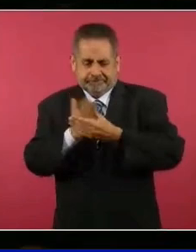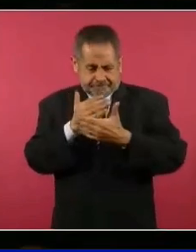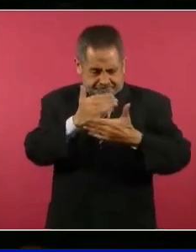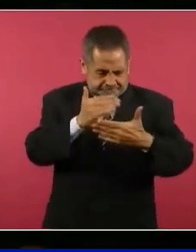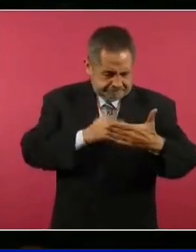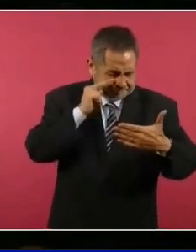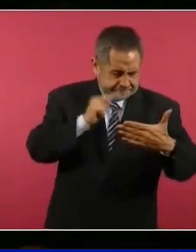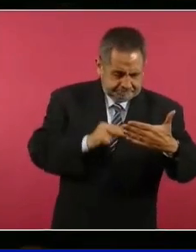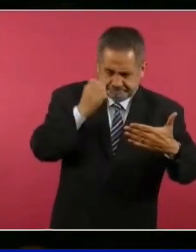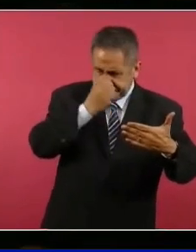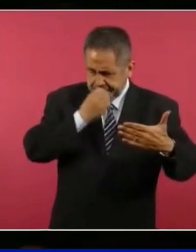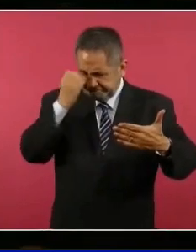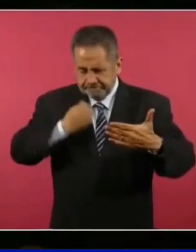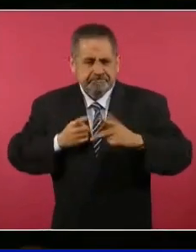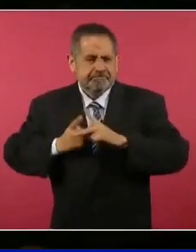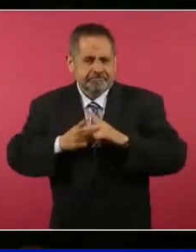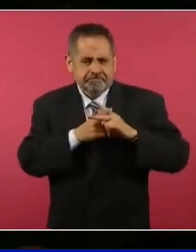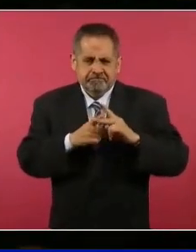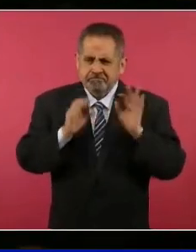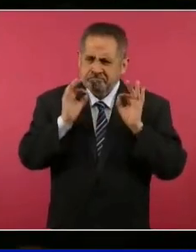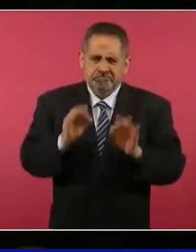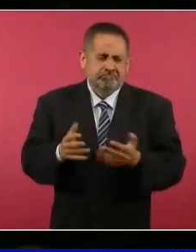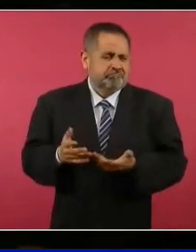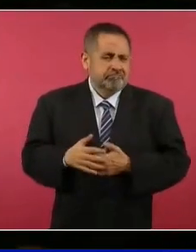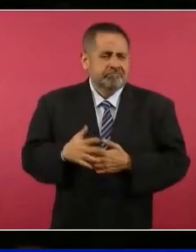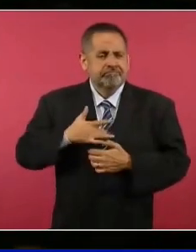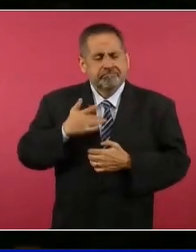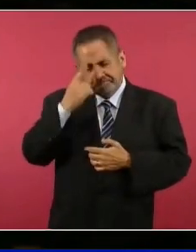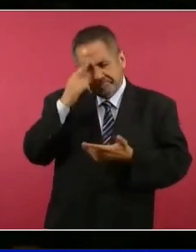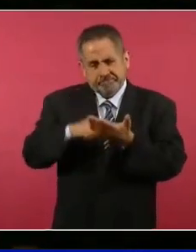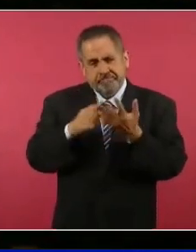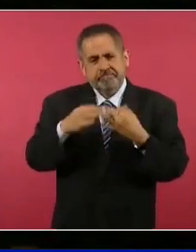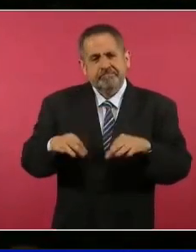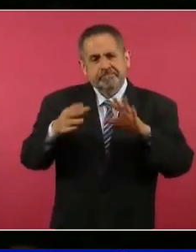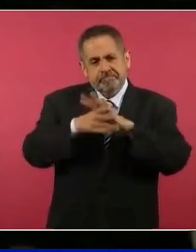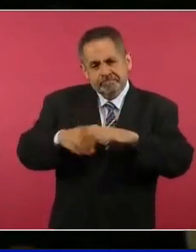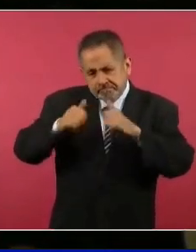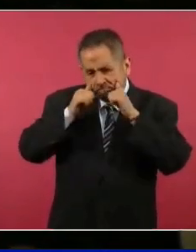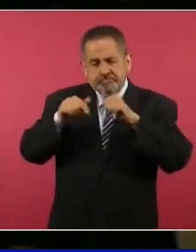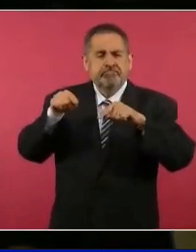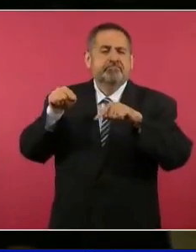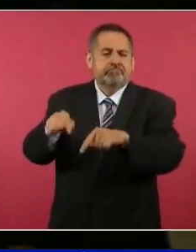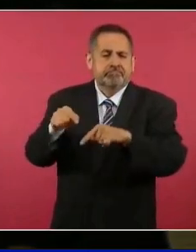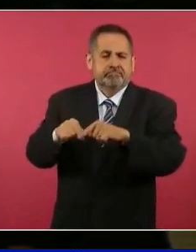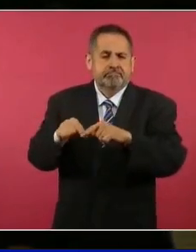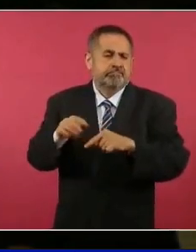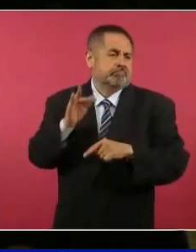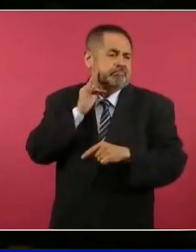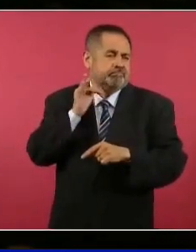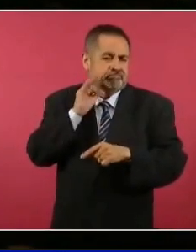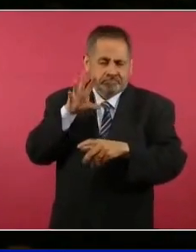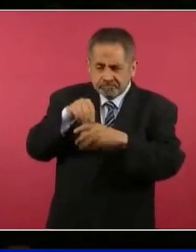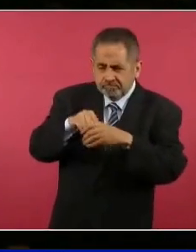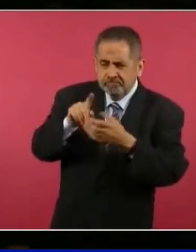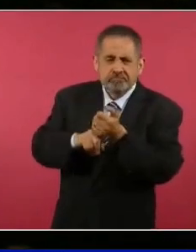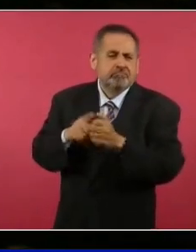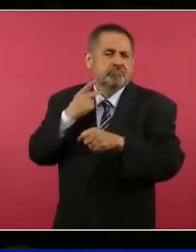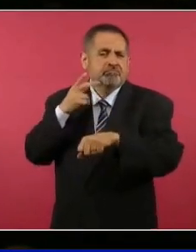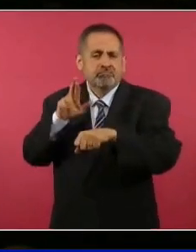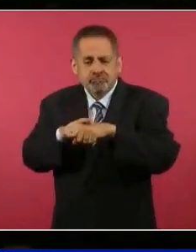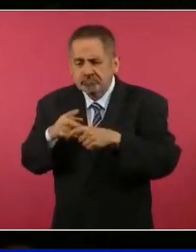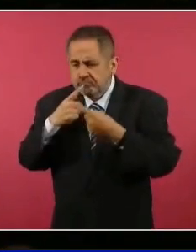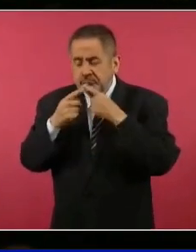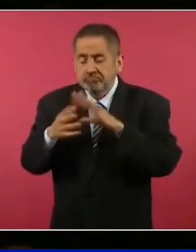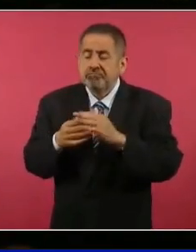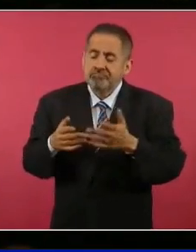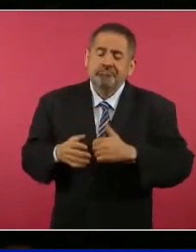atender. Entonces, la matemática no engaña y consideramos que sería importante atender esta parte de las fiscalías y las procuradurías, sí, porque a